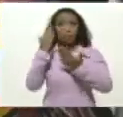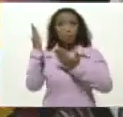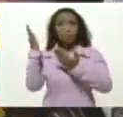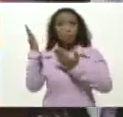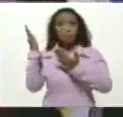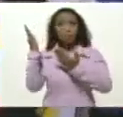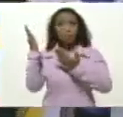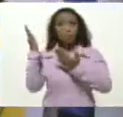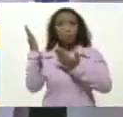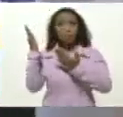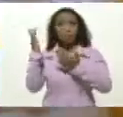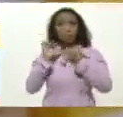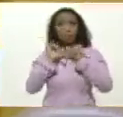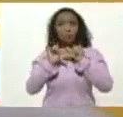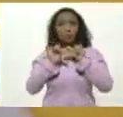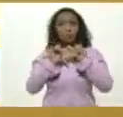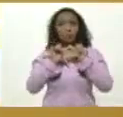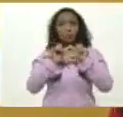Ajá.